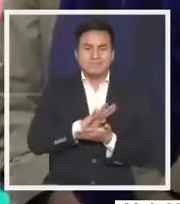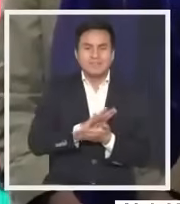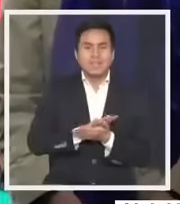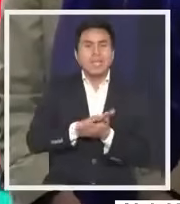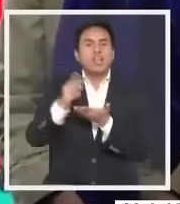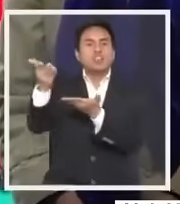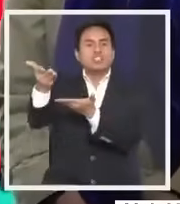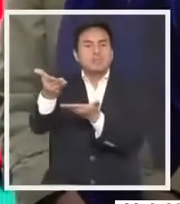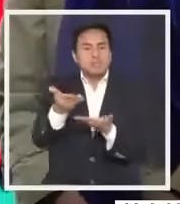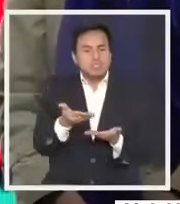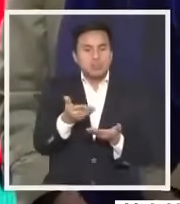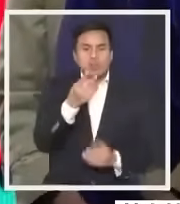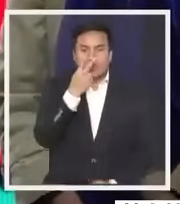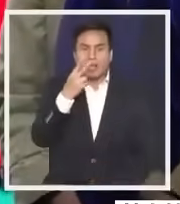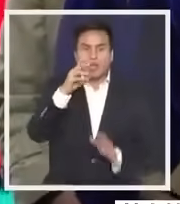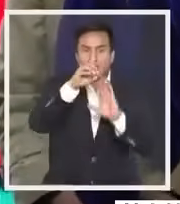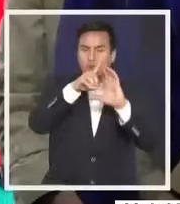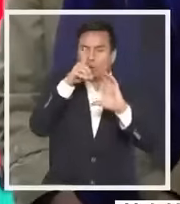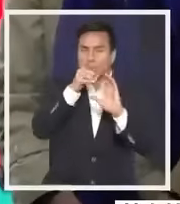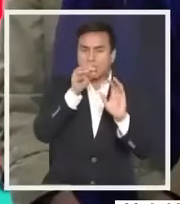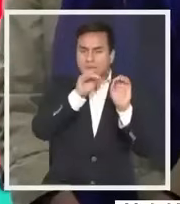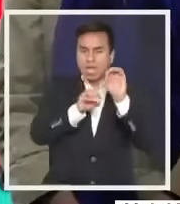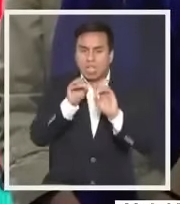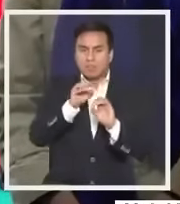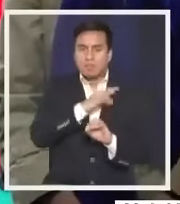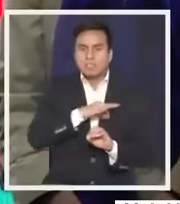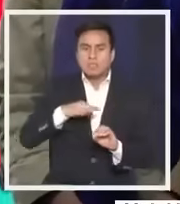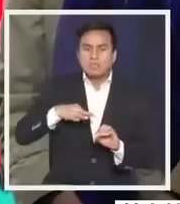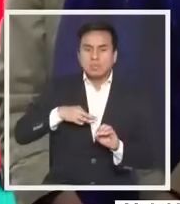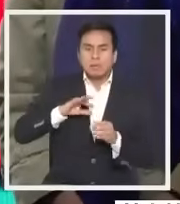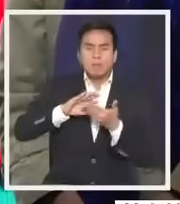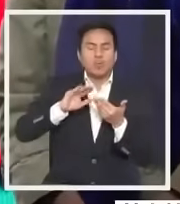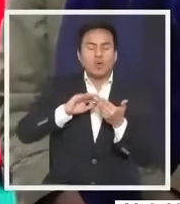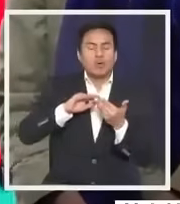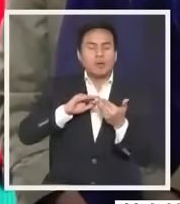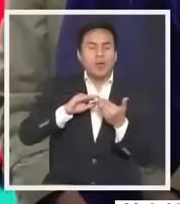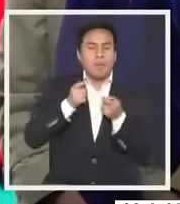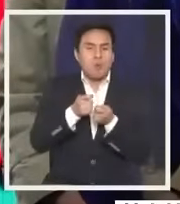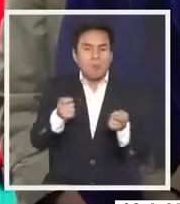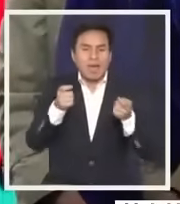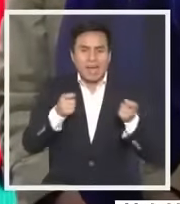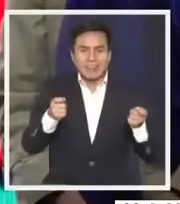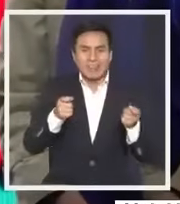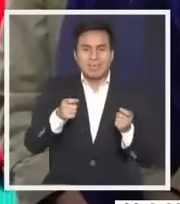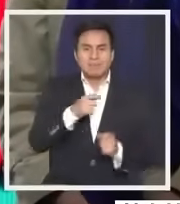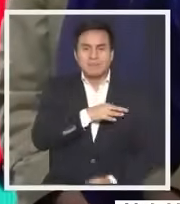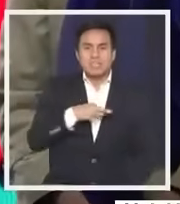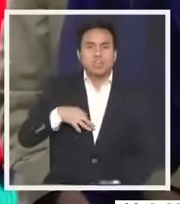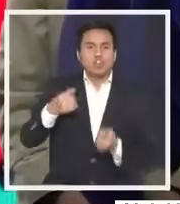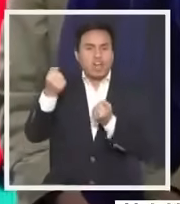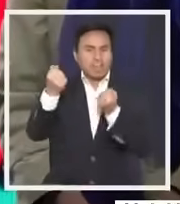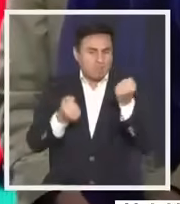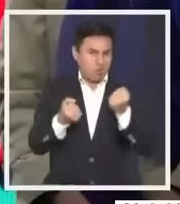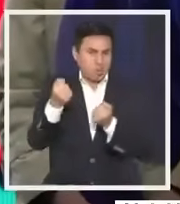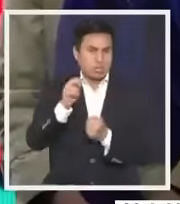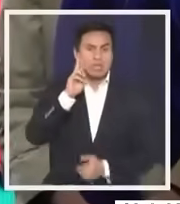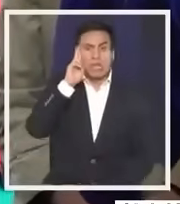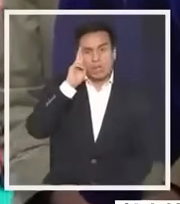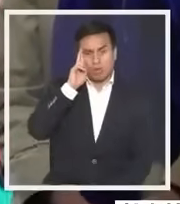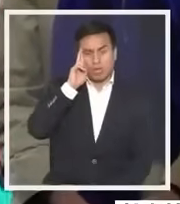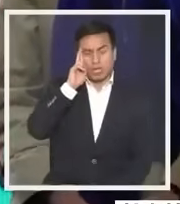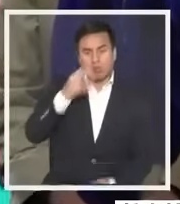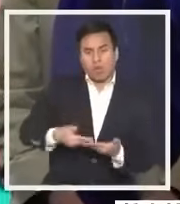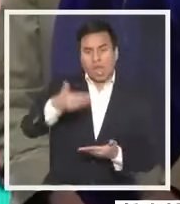Los invito a que vean el documental que sacó el Ministerio de Transporte, no el documental, perdón, la propaganda que sacó el Ministerio de Transporte recordando